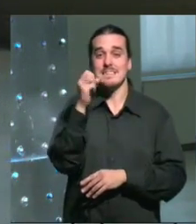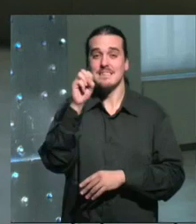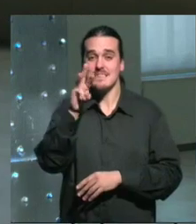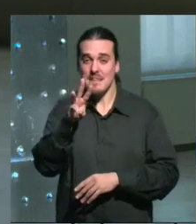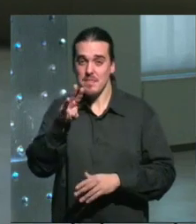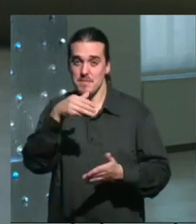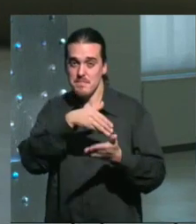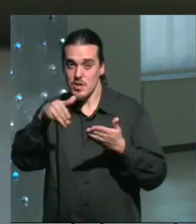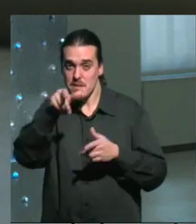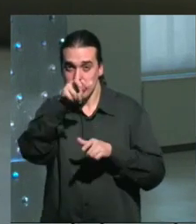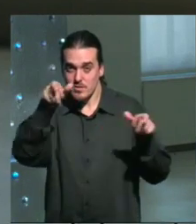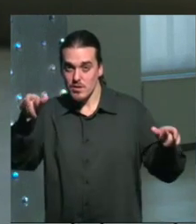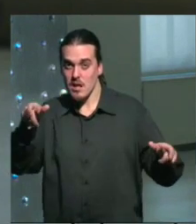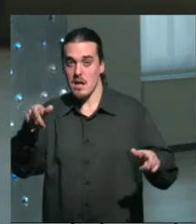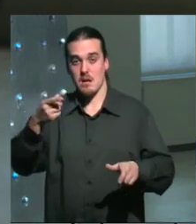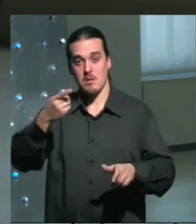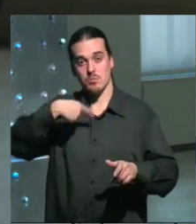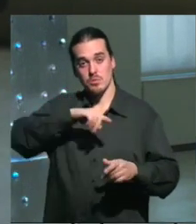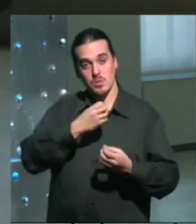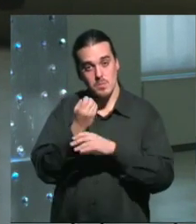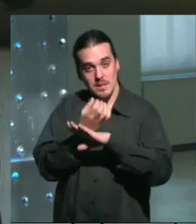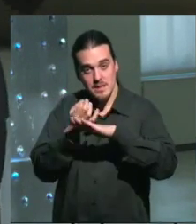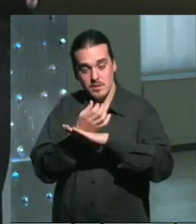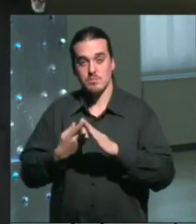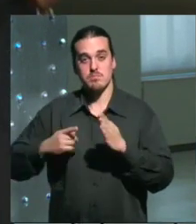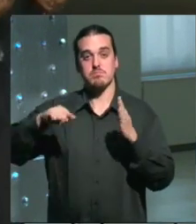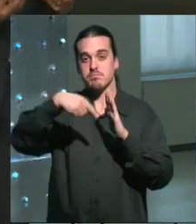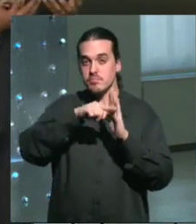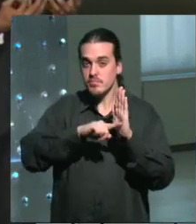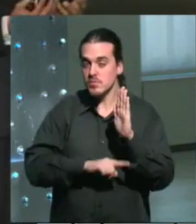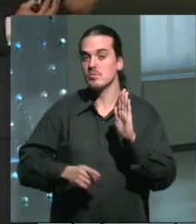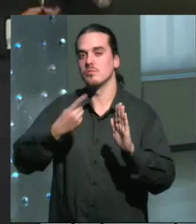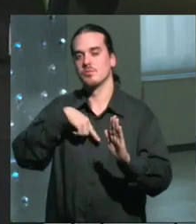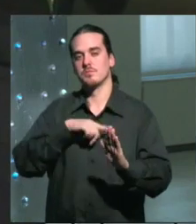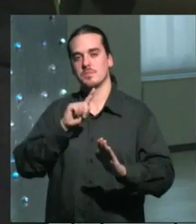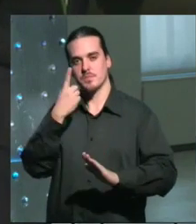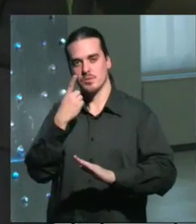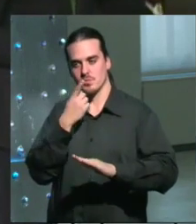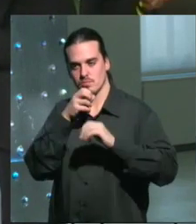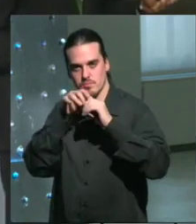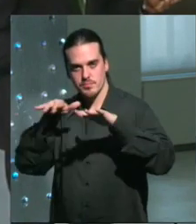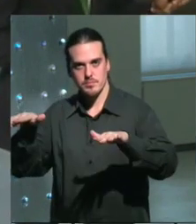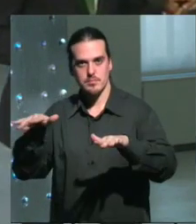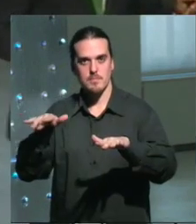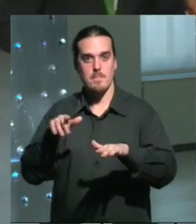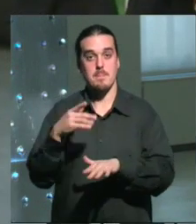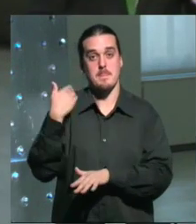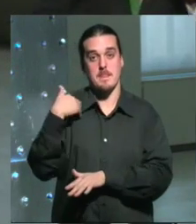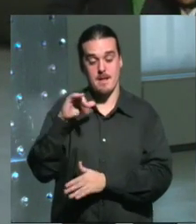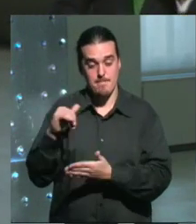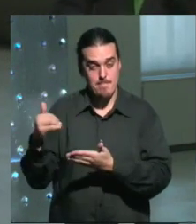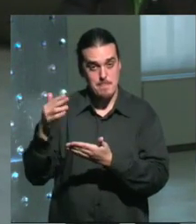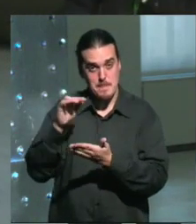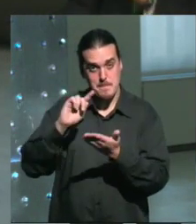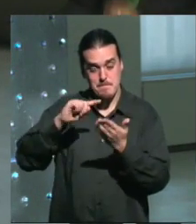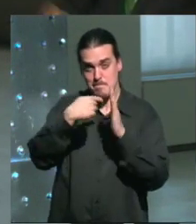habían inscrito en nuestra base de datos, dándonos su permiso, y una vez que los teníamos podíamos dar la información, pero